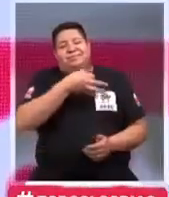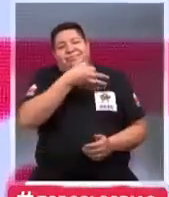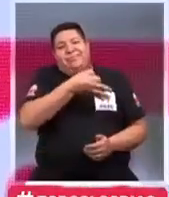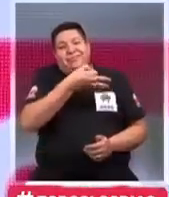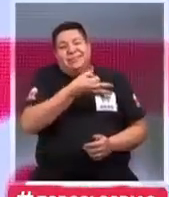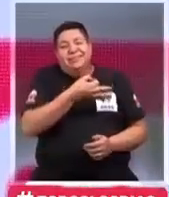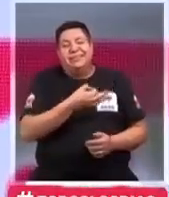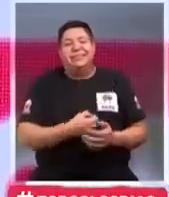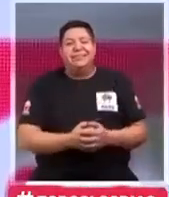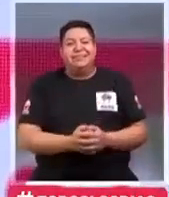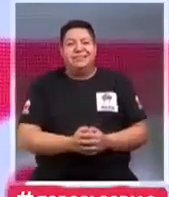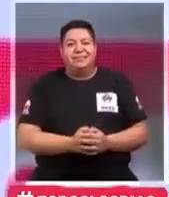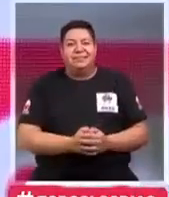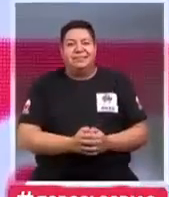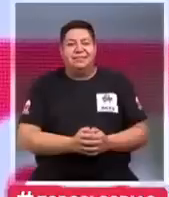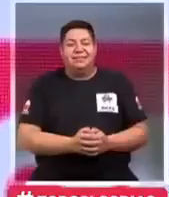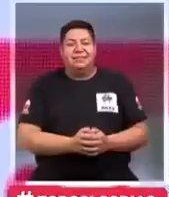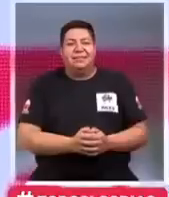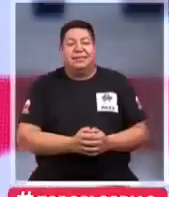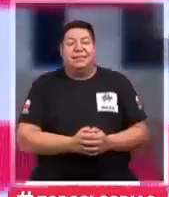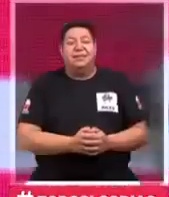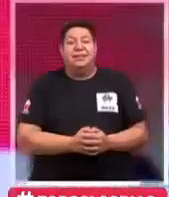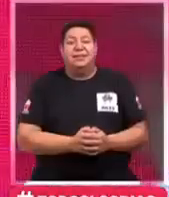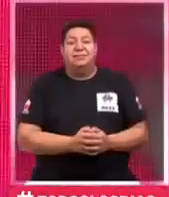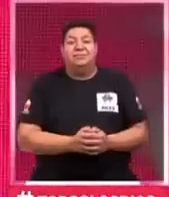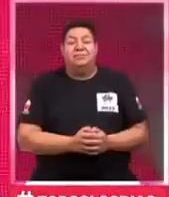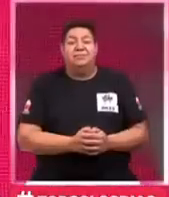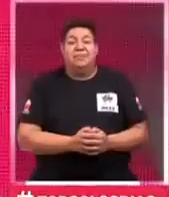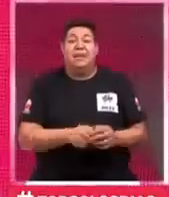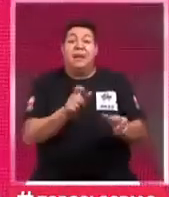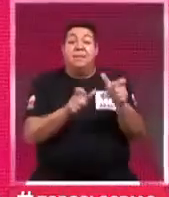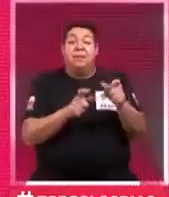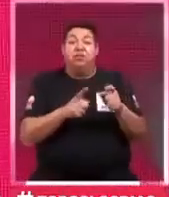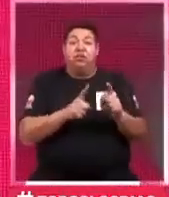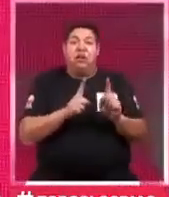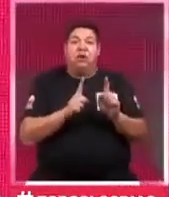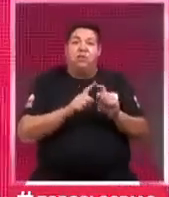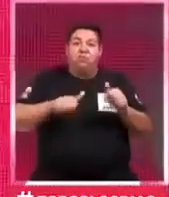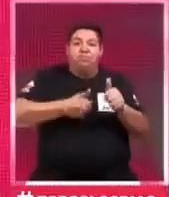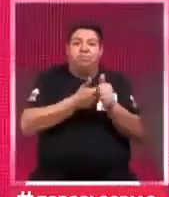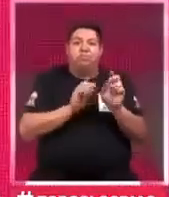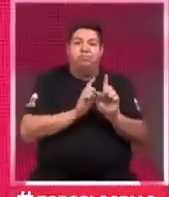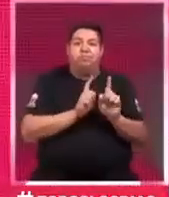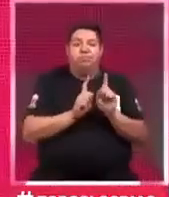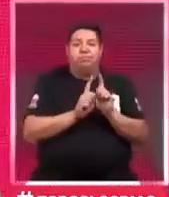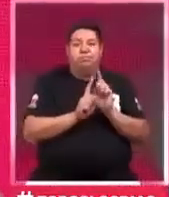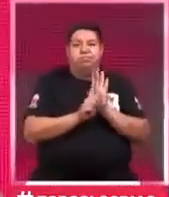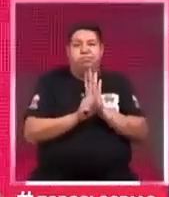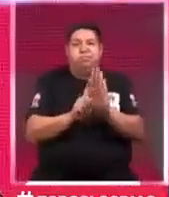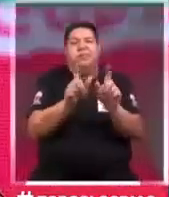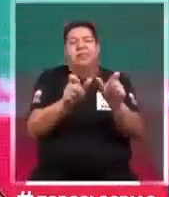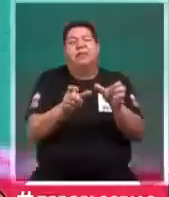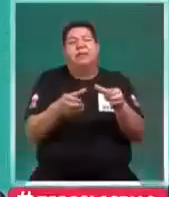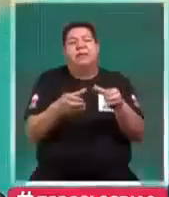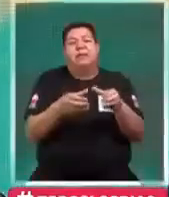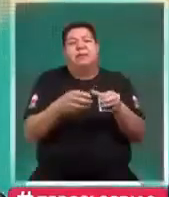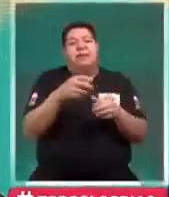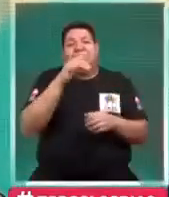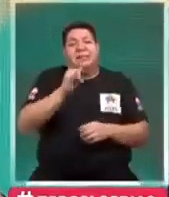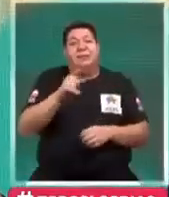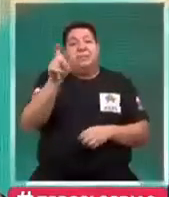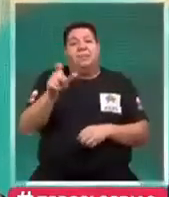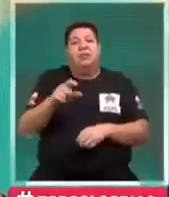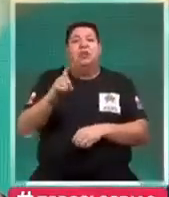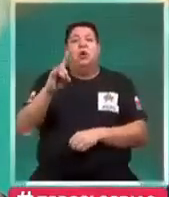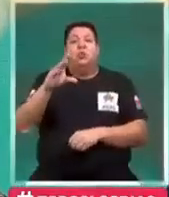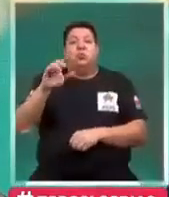los que me pudieron sacar adelante desde el día uno fue UCI